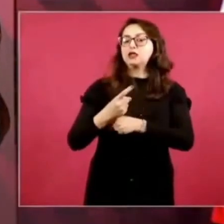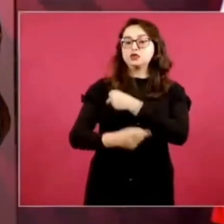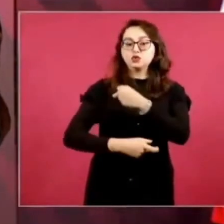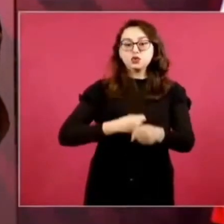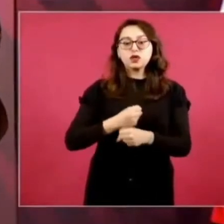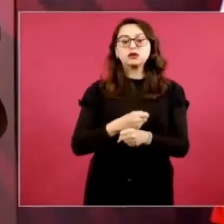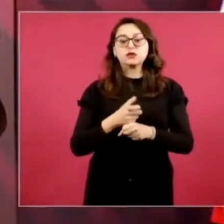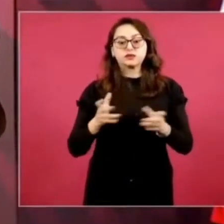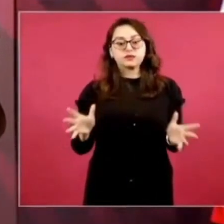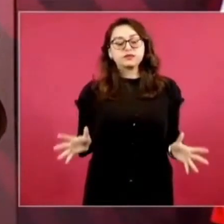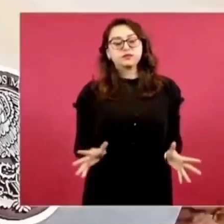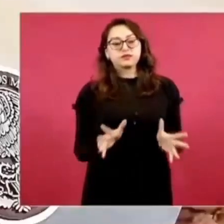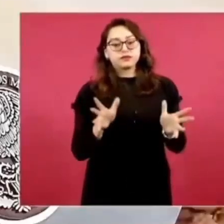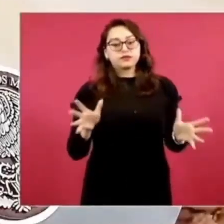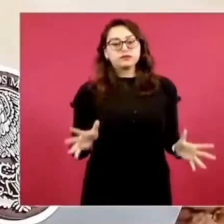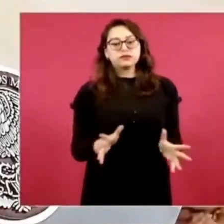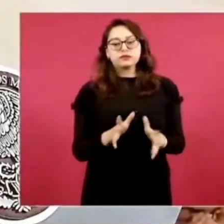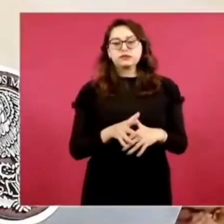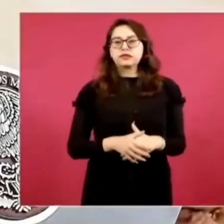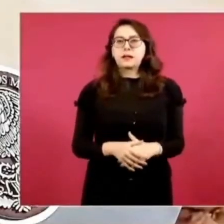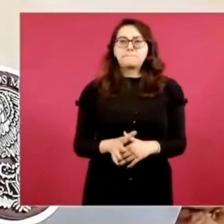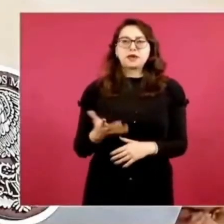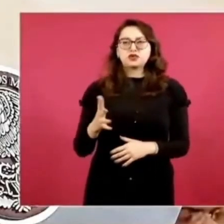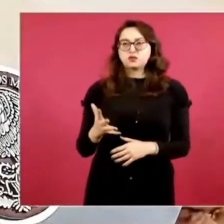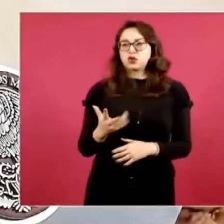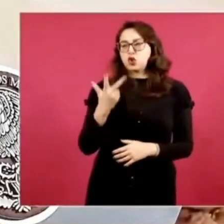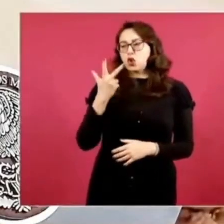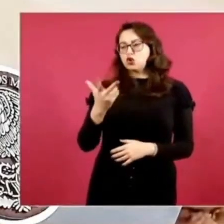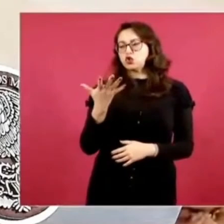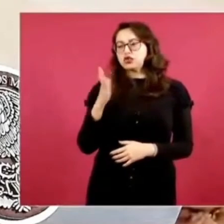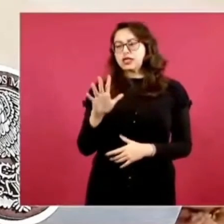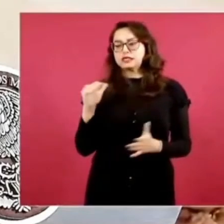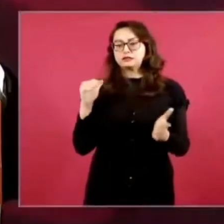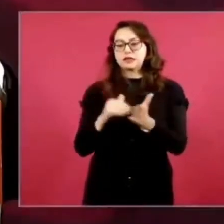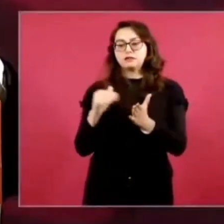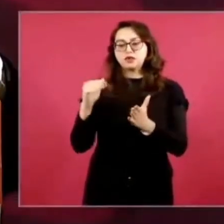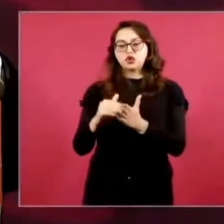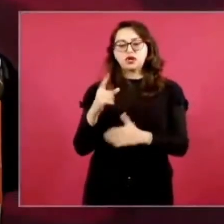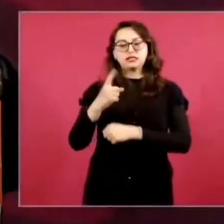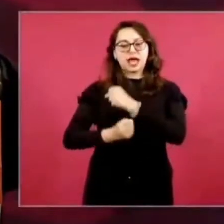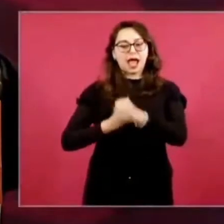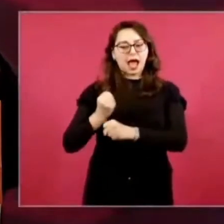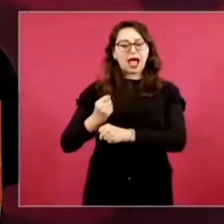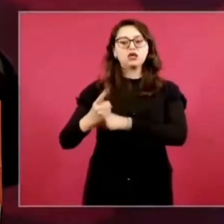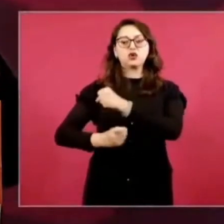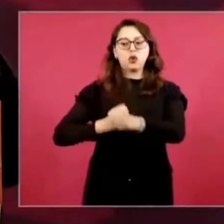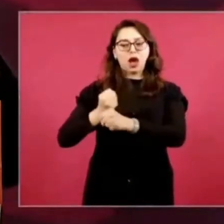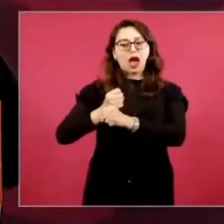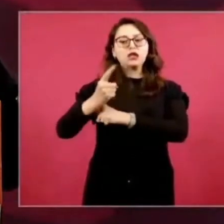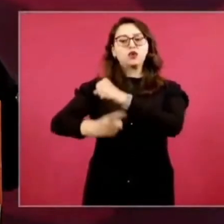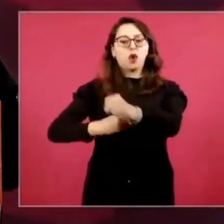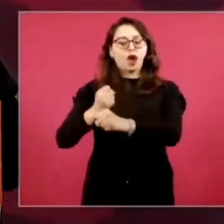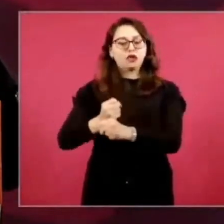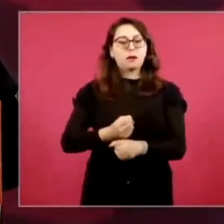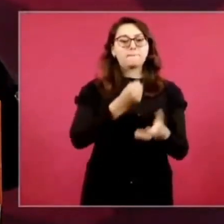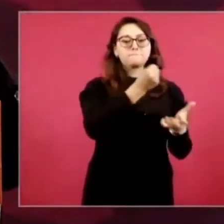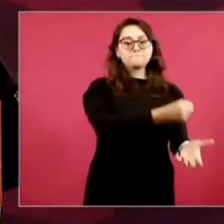metiendo de 8 a 10,000 millones de pesos por año a las 6.